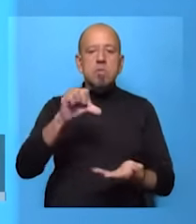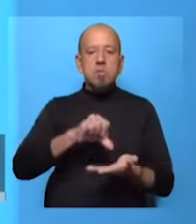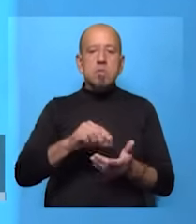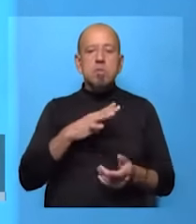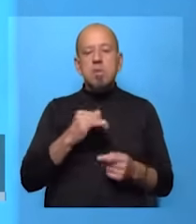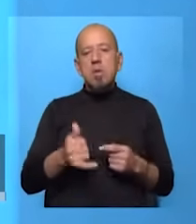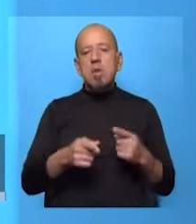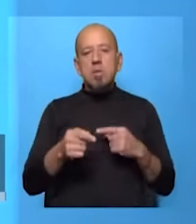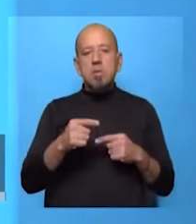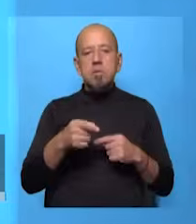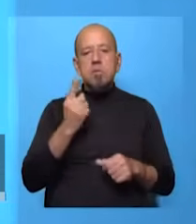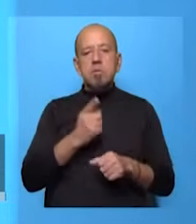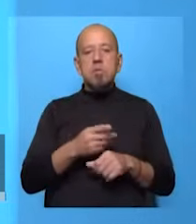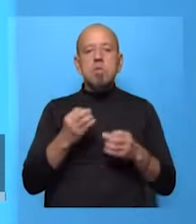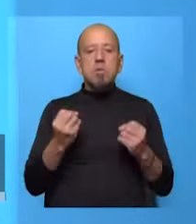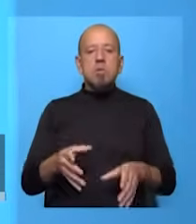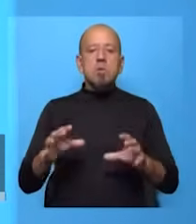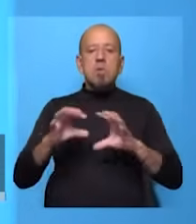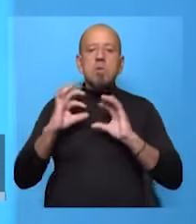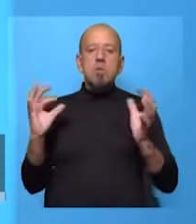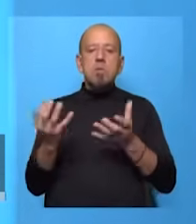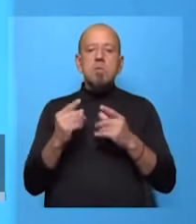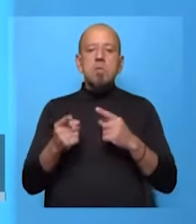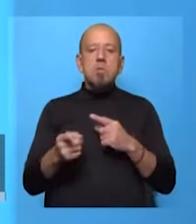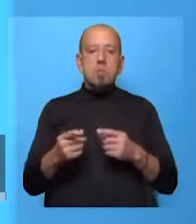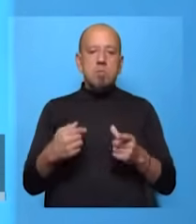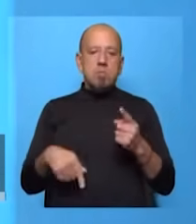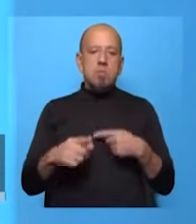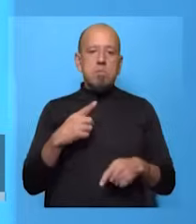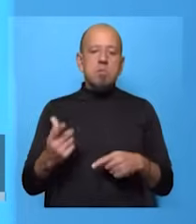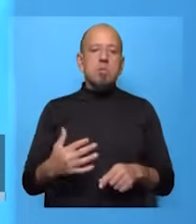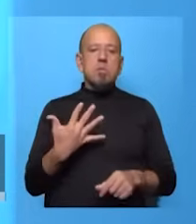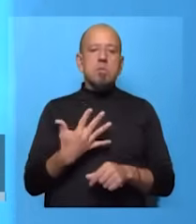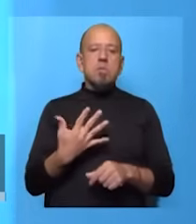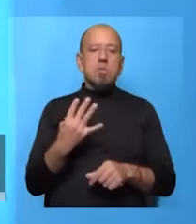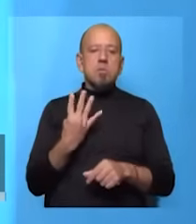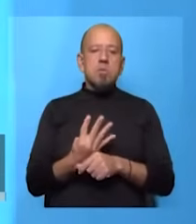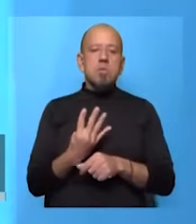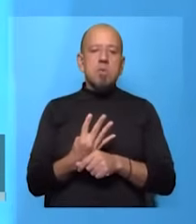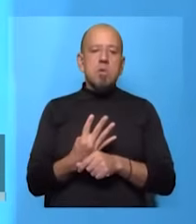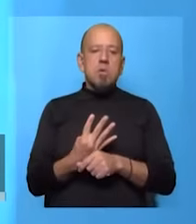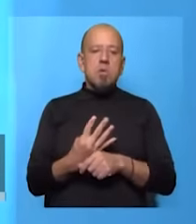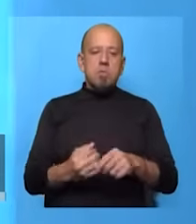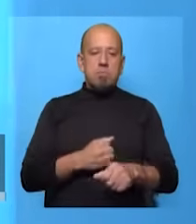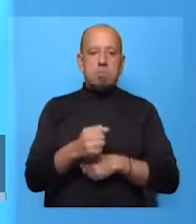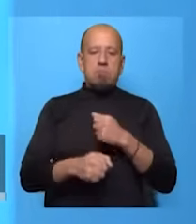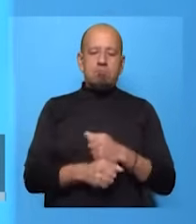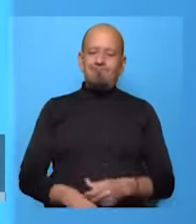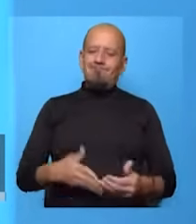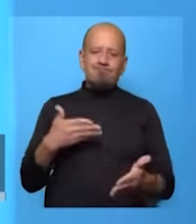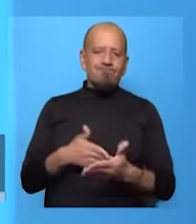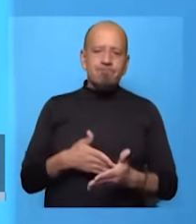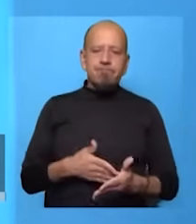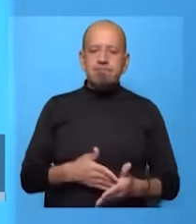decisiones muy fuertes porque el mundo ha avanzado muchísimo venimos de 5 años 4 años y un poquito de estancamiento estamos